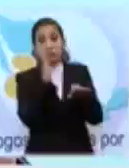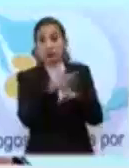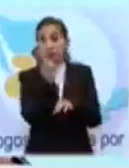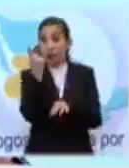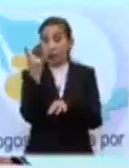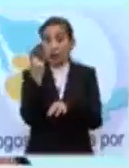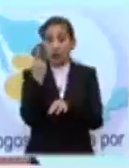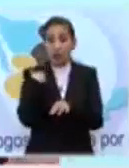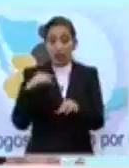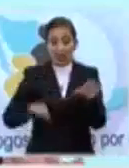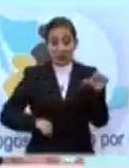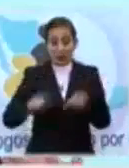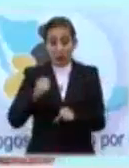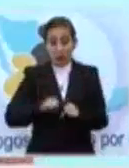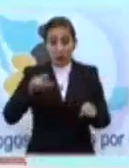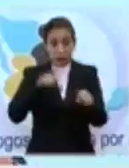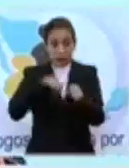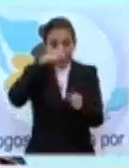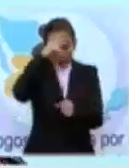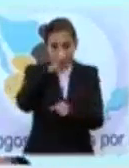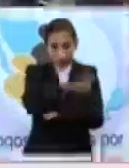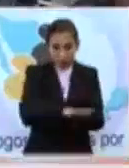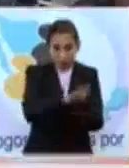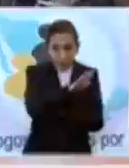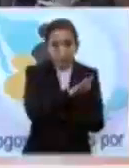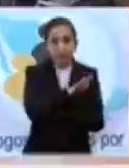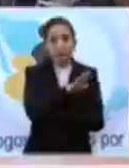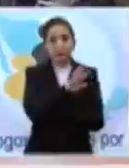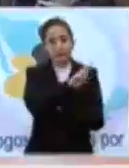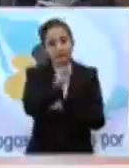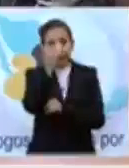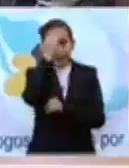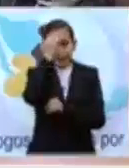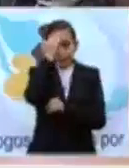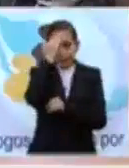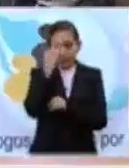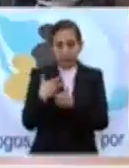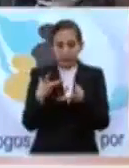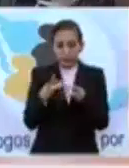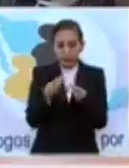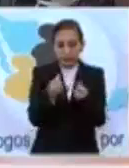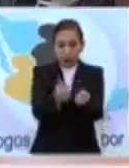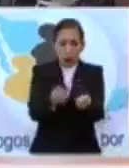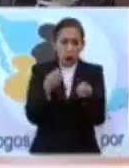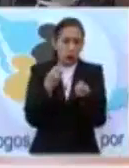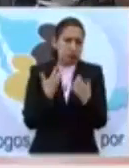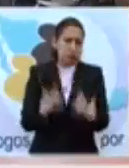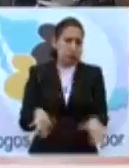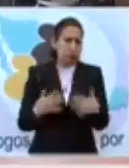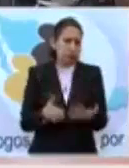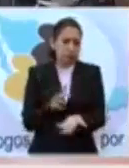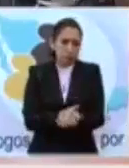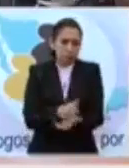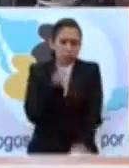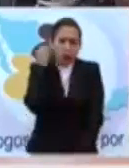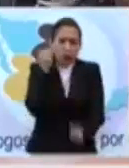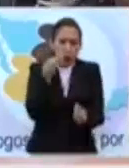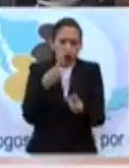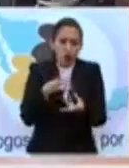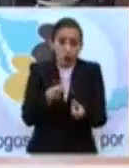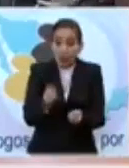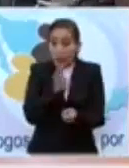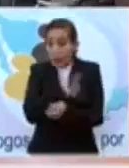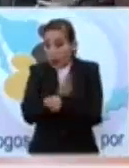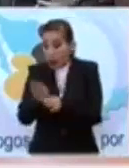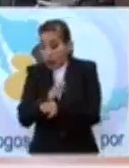de la región, y este fue el caso de México también, al reconocer que el nivel de gasto es muy alto y que los resultados no necesariamente son